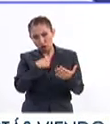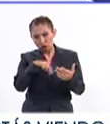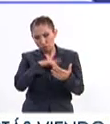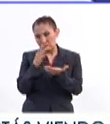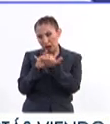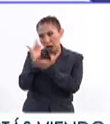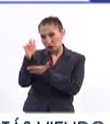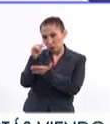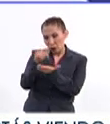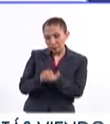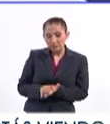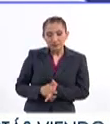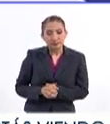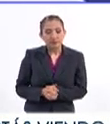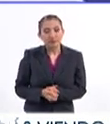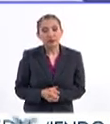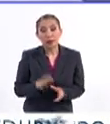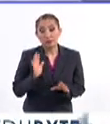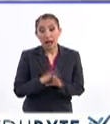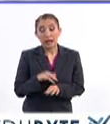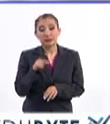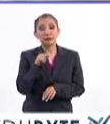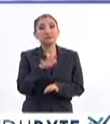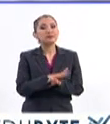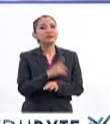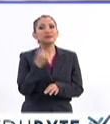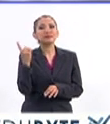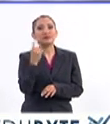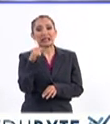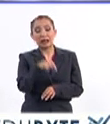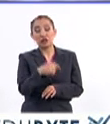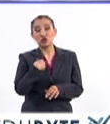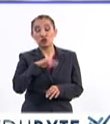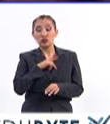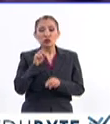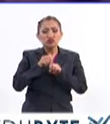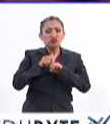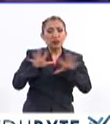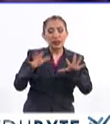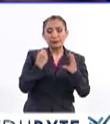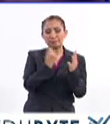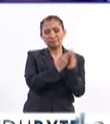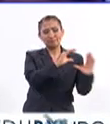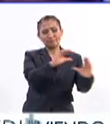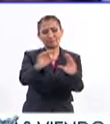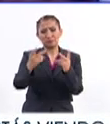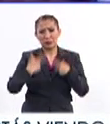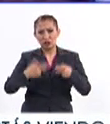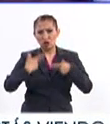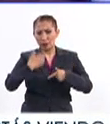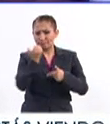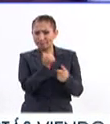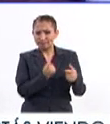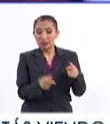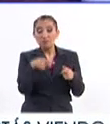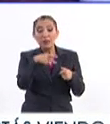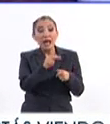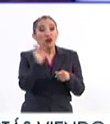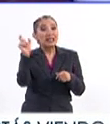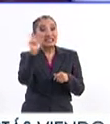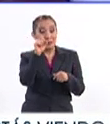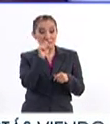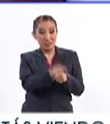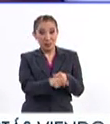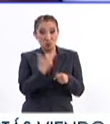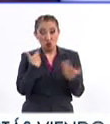yo agradezco el espacio, principalmente porque en esencia nuestro alcance es formar recursos humanos, pero si nosotros llevamos